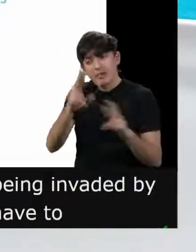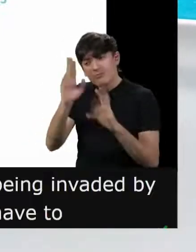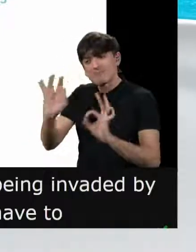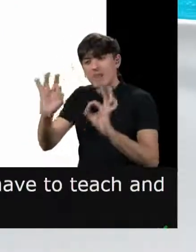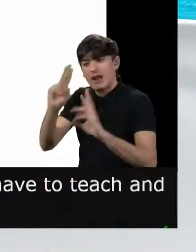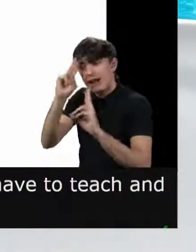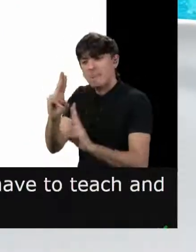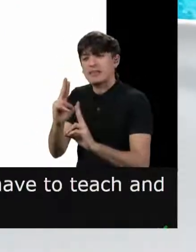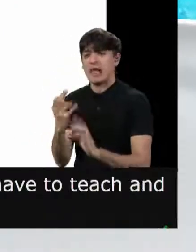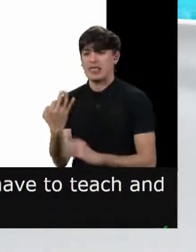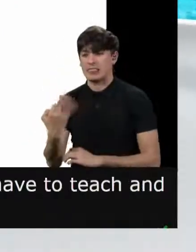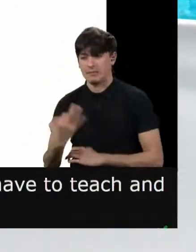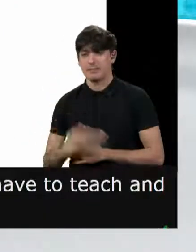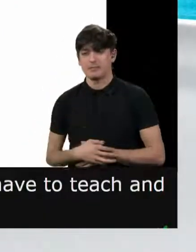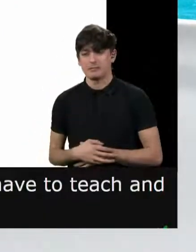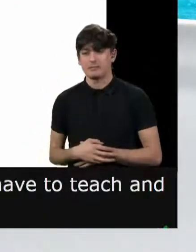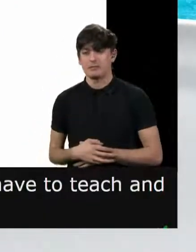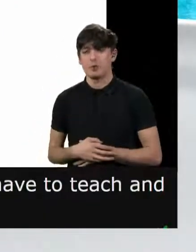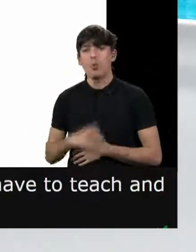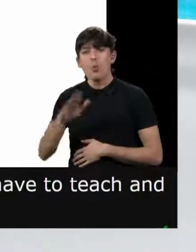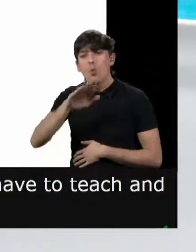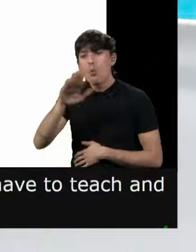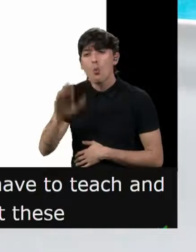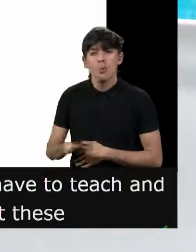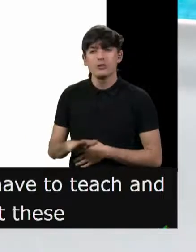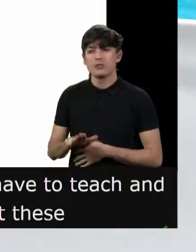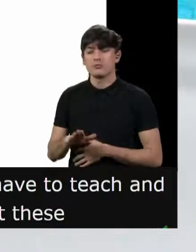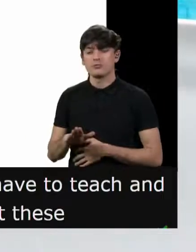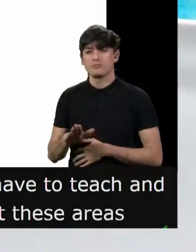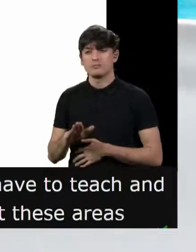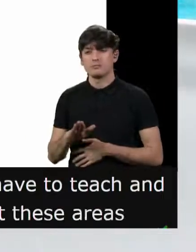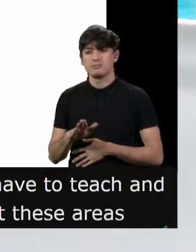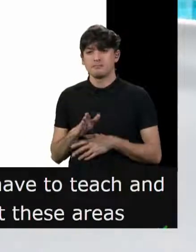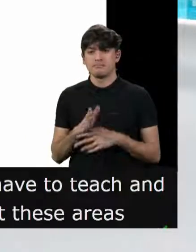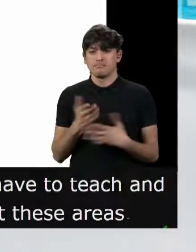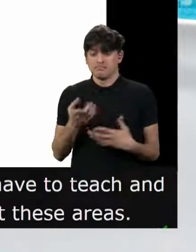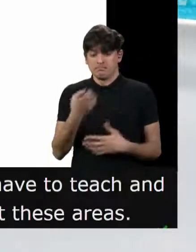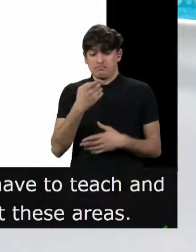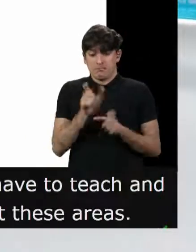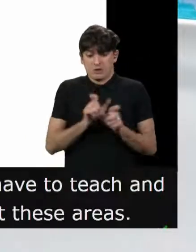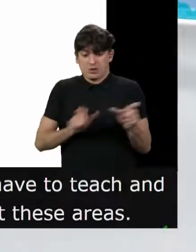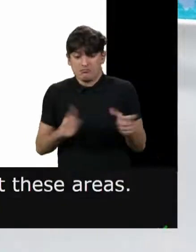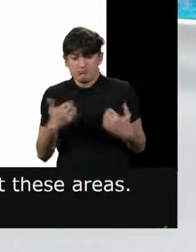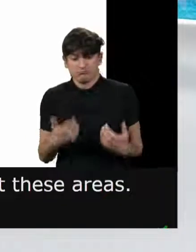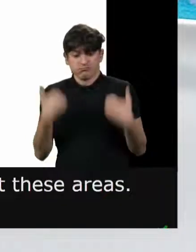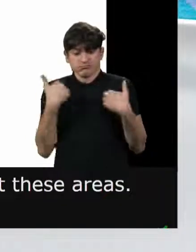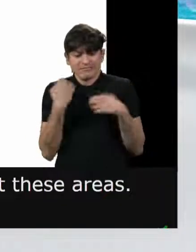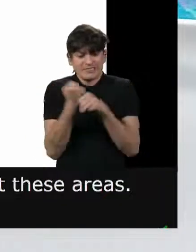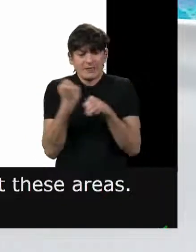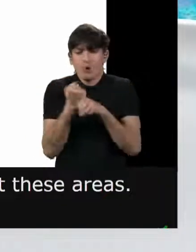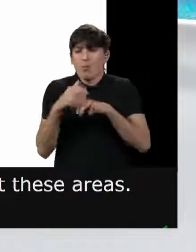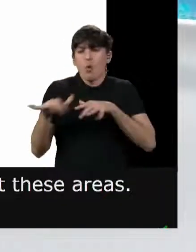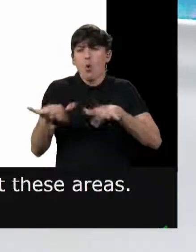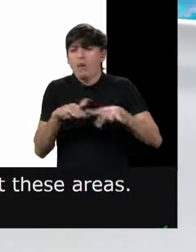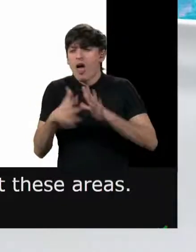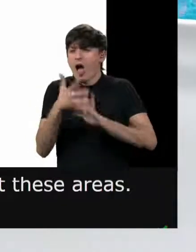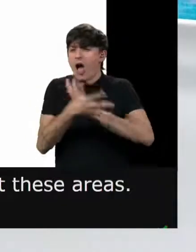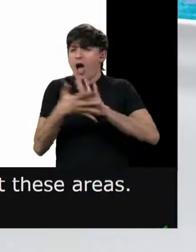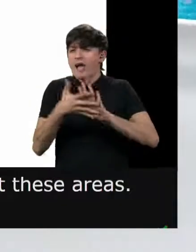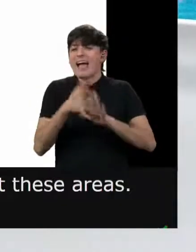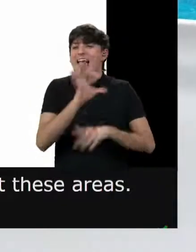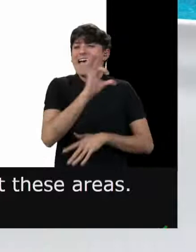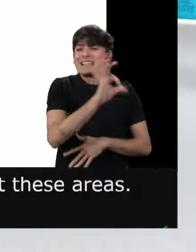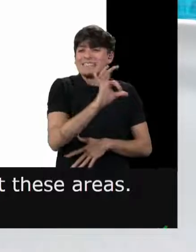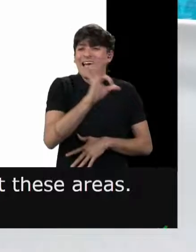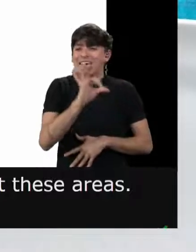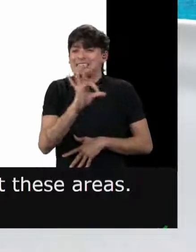need to Y respect por these último, areas. And lastly, los que nos dedicamos a esto those de that la work movilidad, on siempre estamos mobility, hablando de we're movilidad, las always tres talking about S, las the